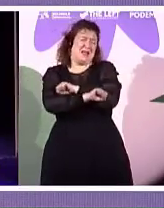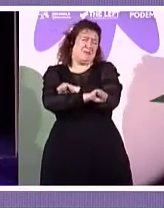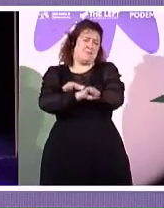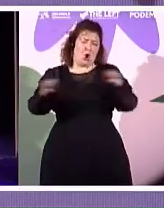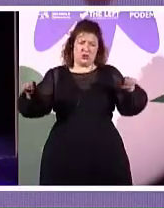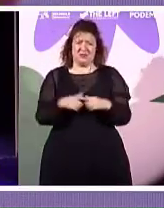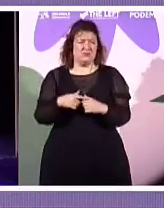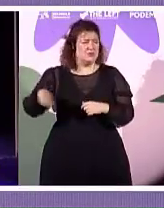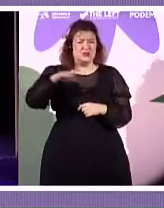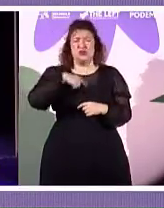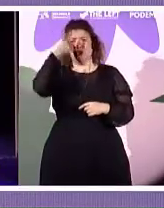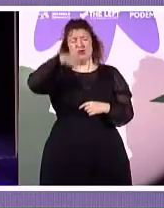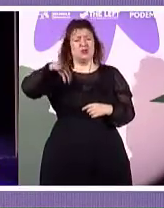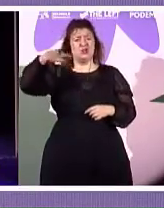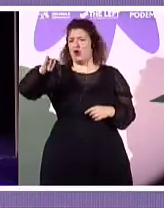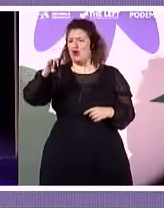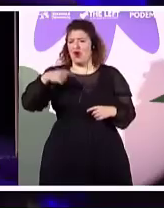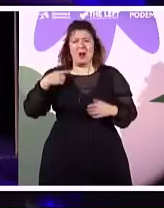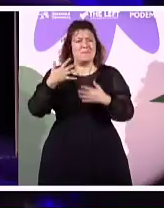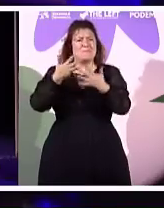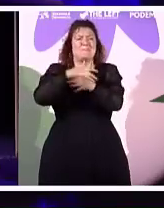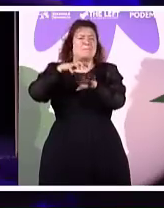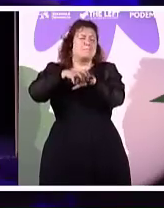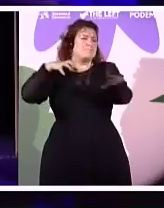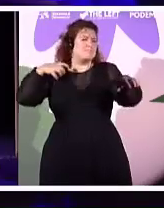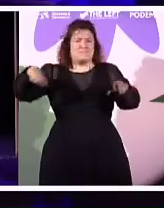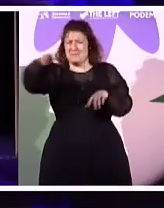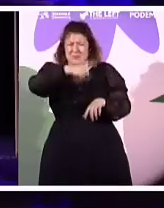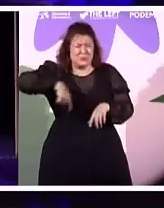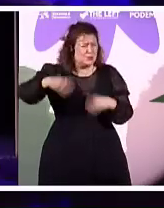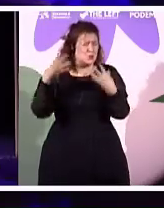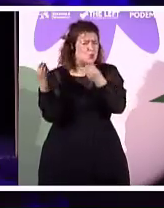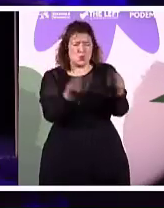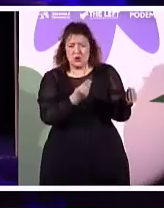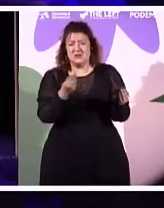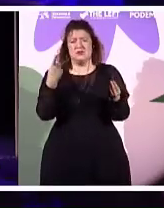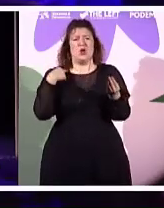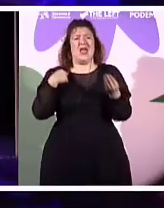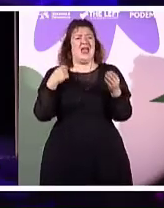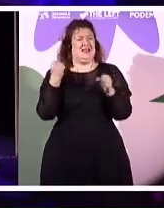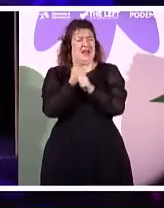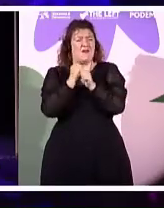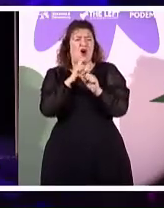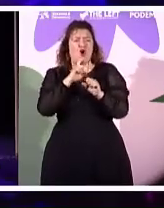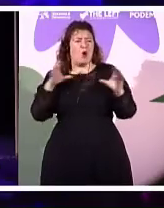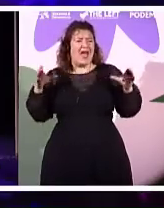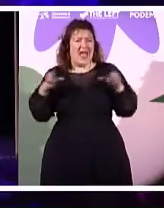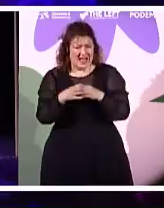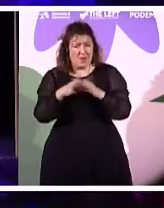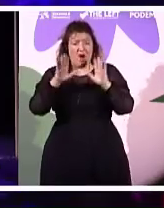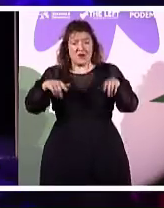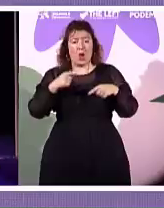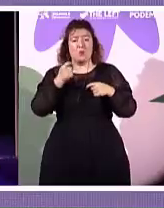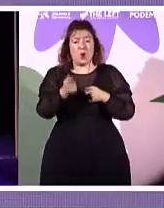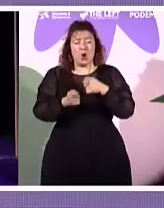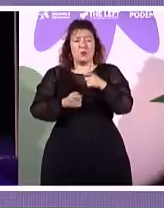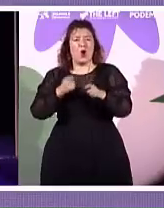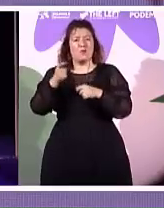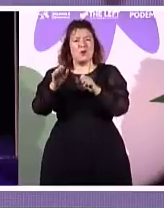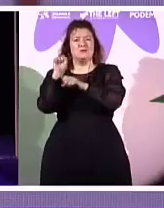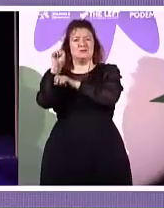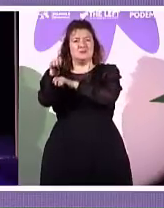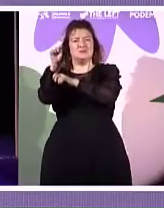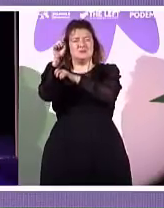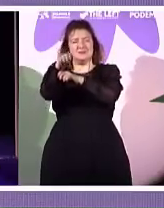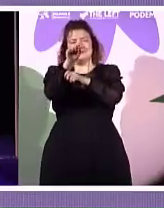estamos solas que somos un equipo y que les vamos ganando Mirad a nadie